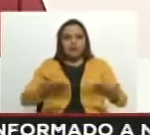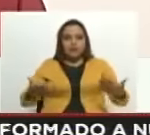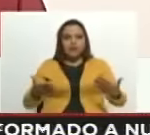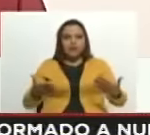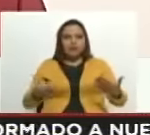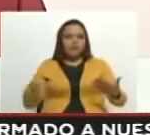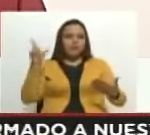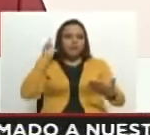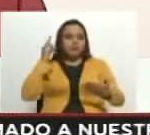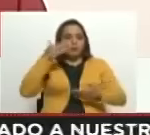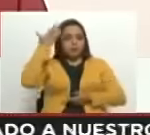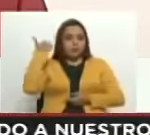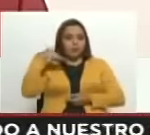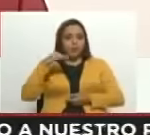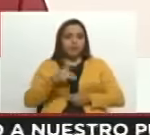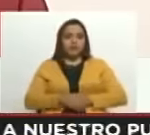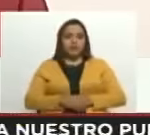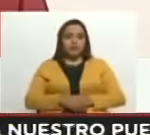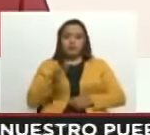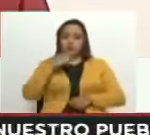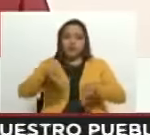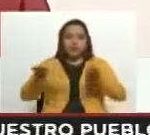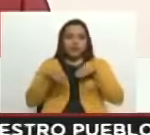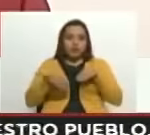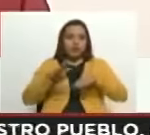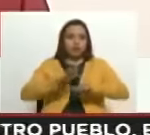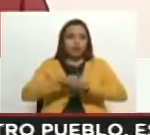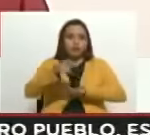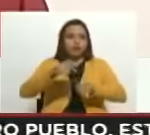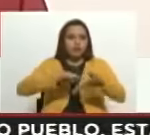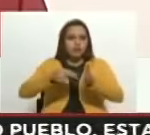María Corina. Ella no aceptó porque eso significaba bajar del